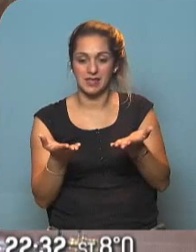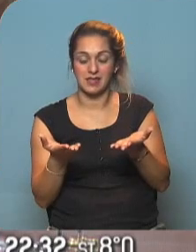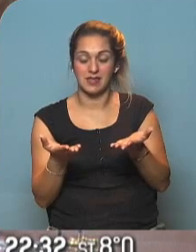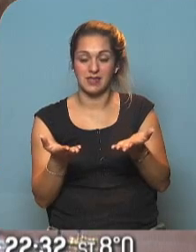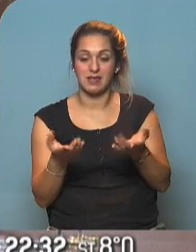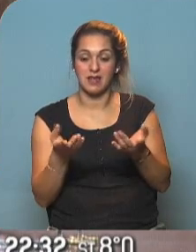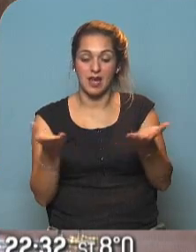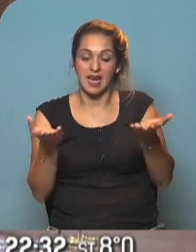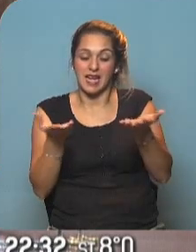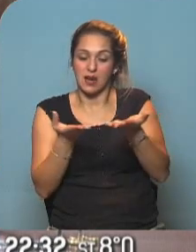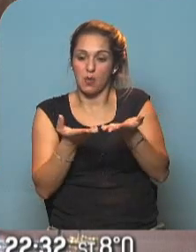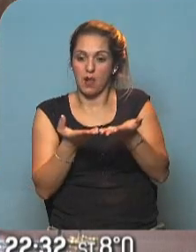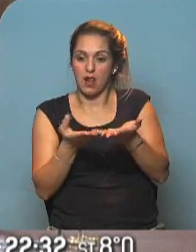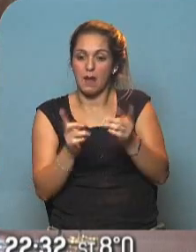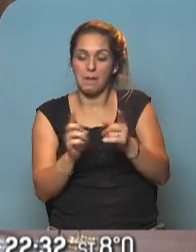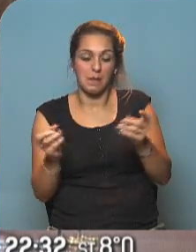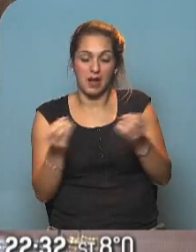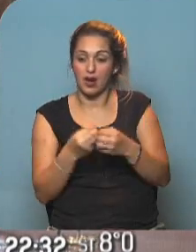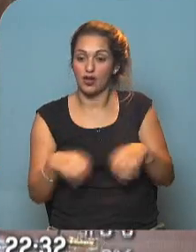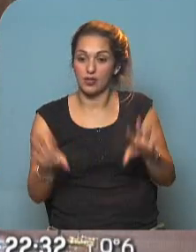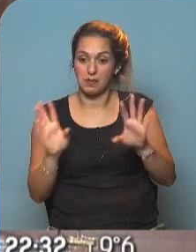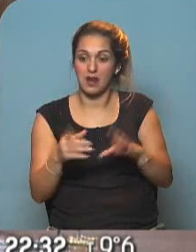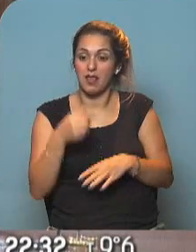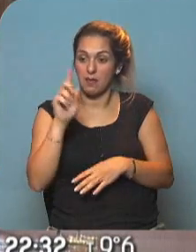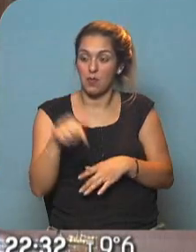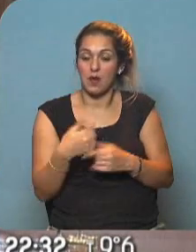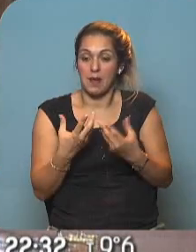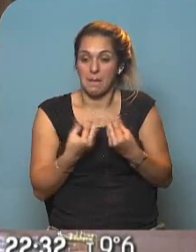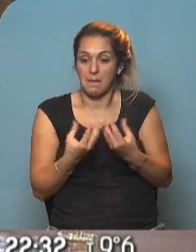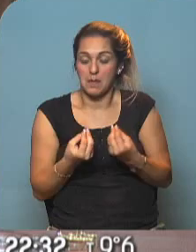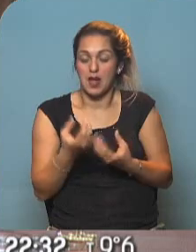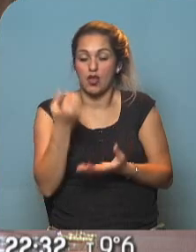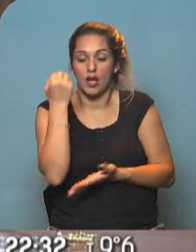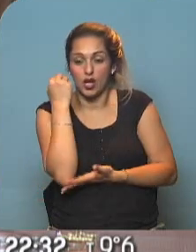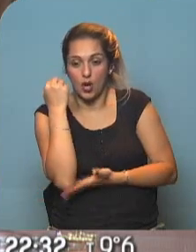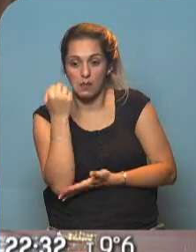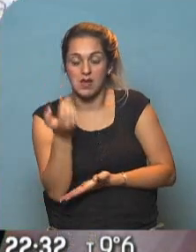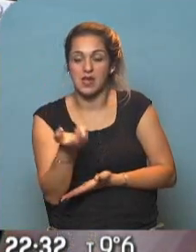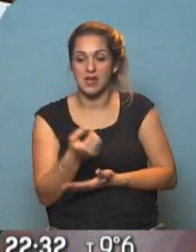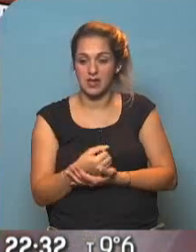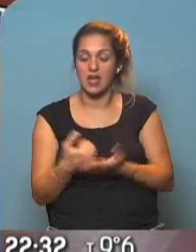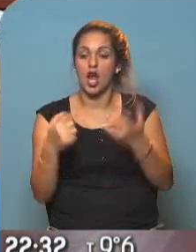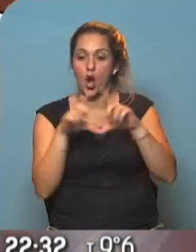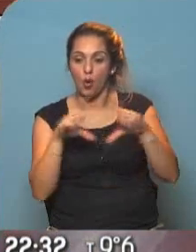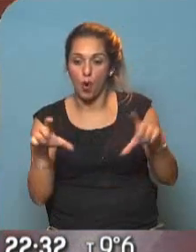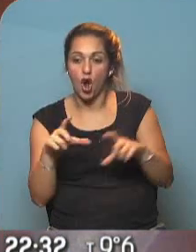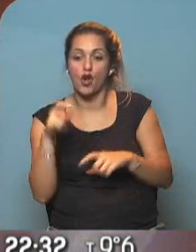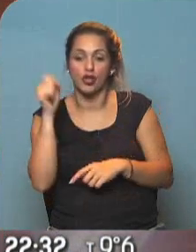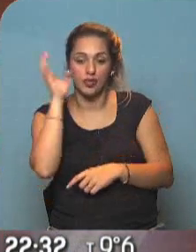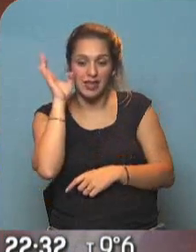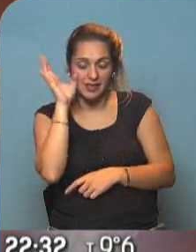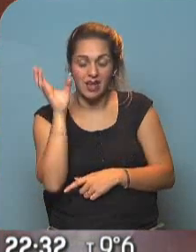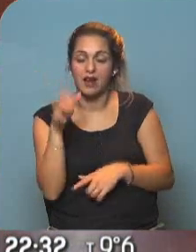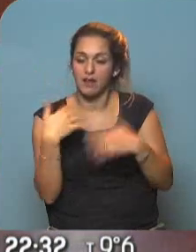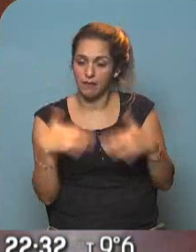porque verdaderamente cundió el pánico, la economía, digamos, las bolsas cayeron, los bonos de Italia fue